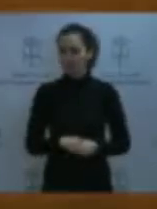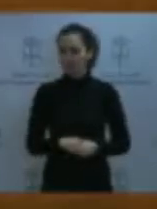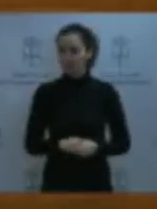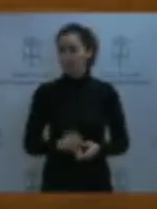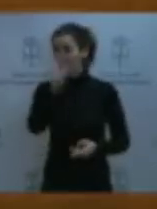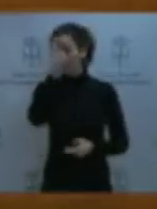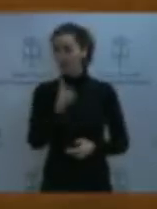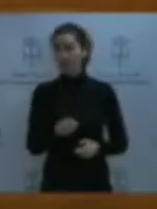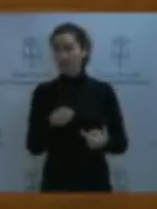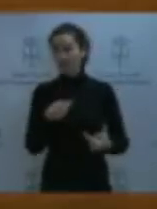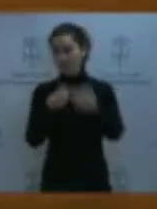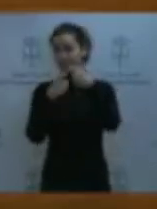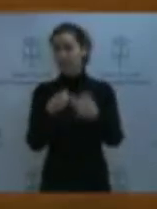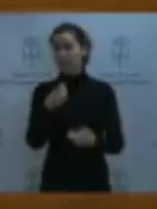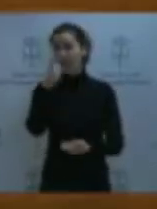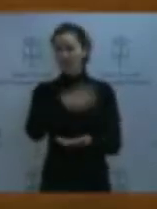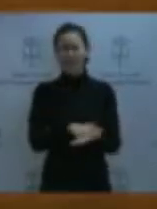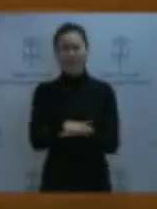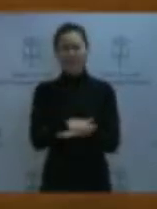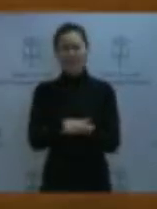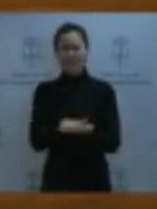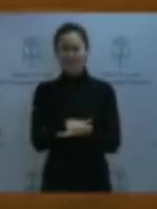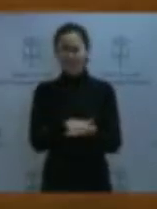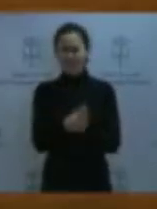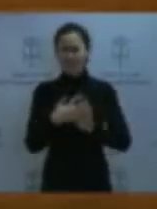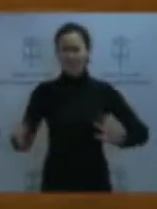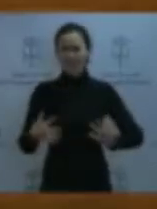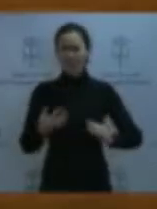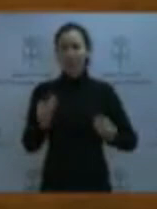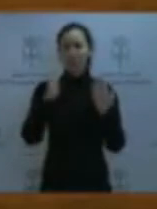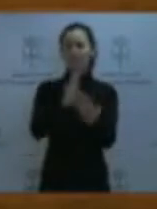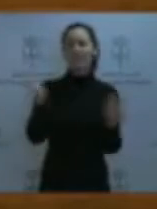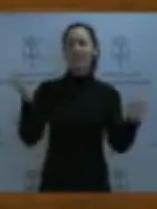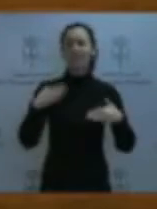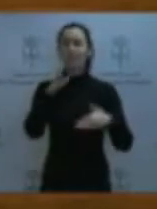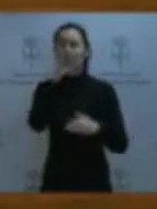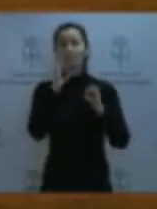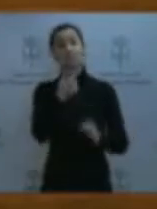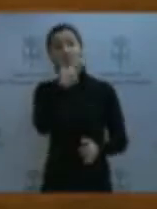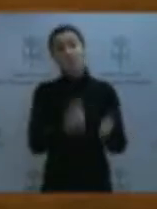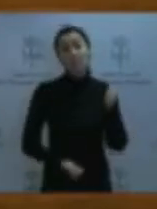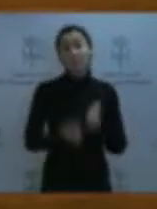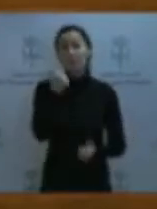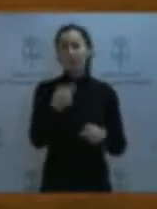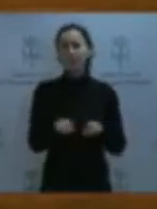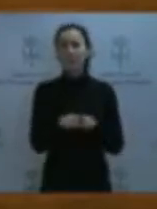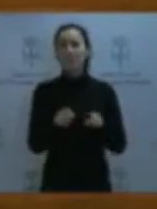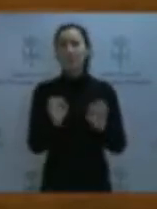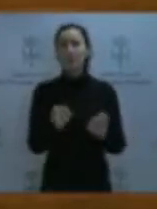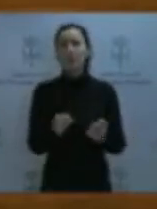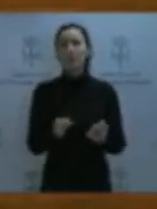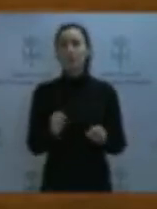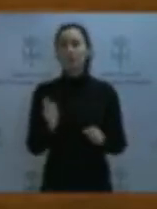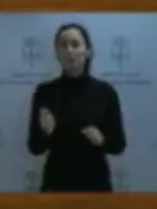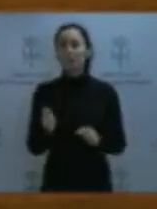arriba, ahí de la desigualdad se habla poco, y sobre todo no se le hace frente, porque como es más fácil apretar las tuercas en las cuotas de las